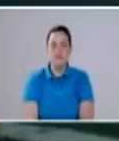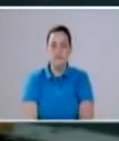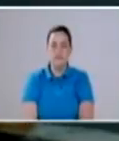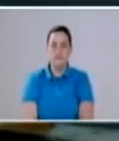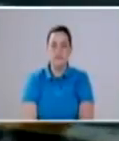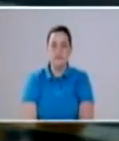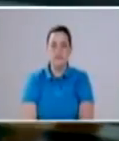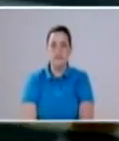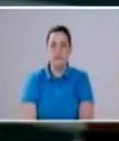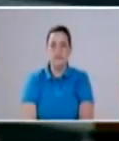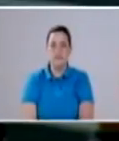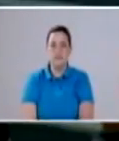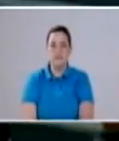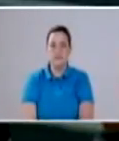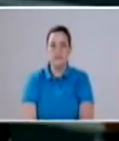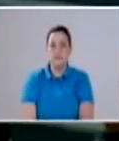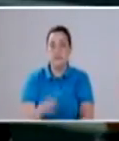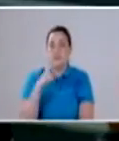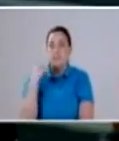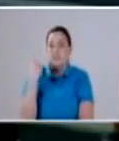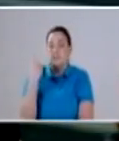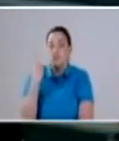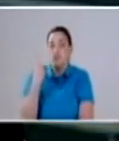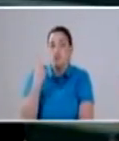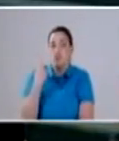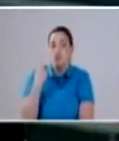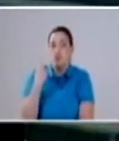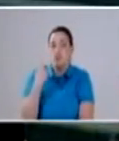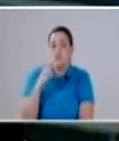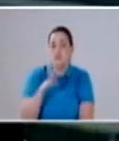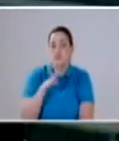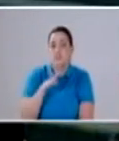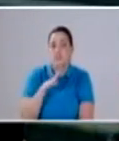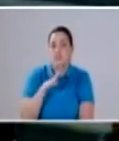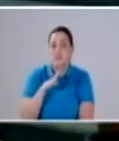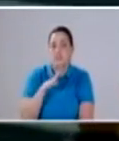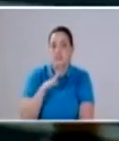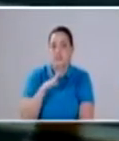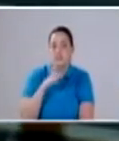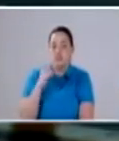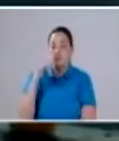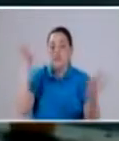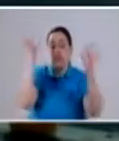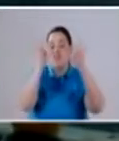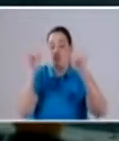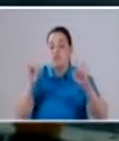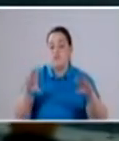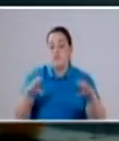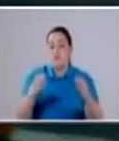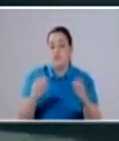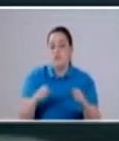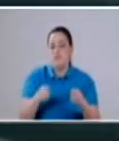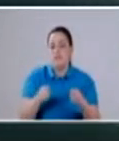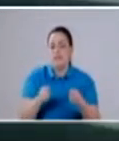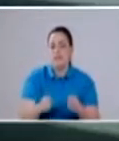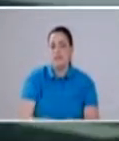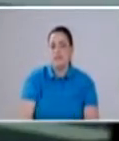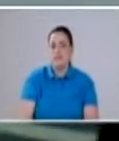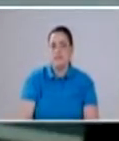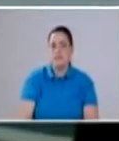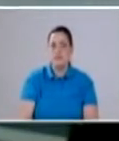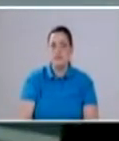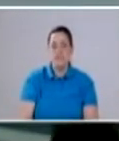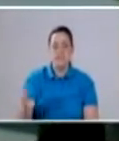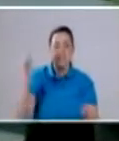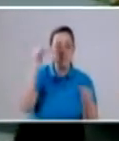A mí me da risa porque todos tienen su fórmula y Dios es tan bueno, hermano, que aún lo